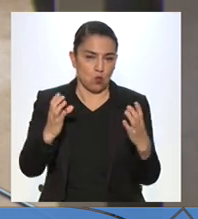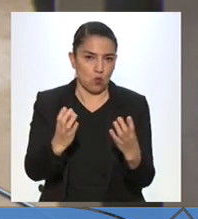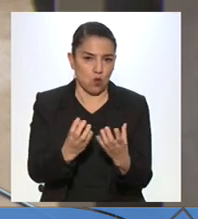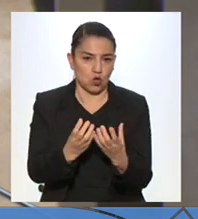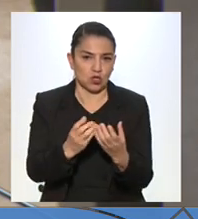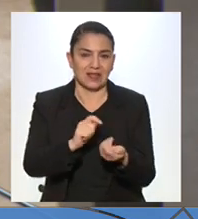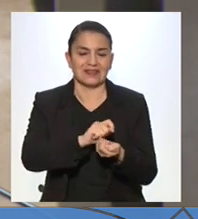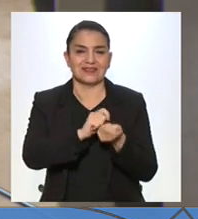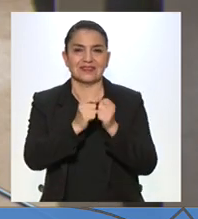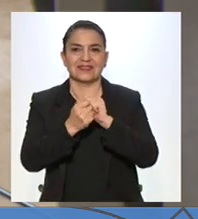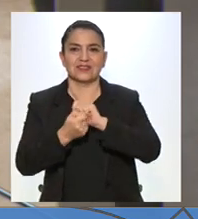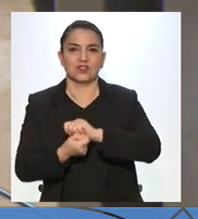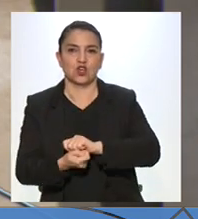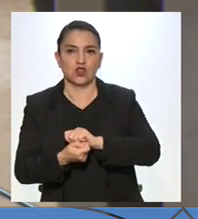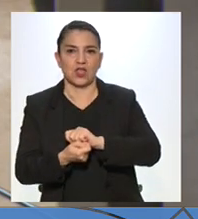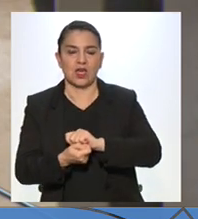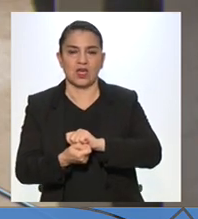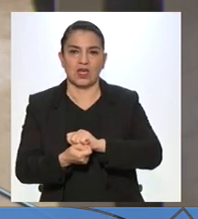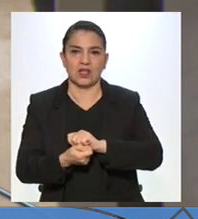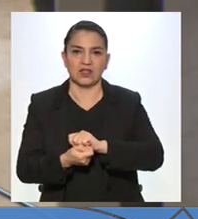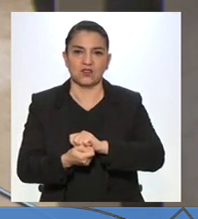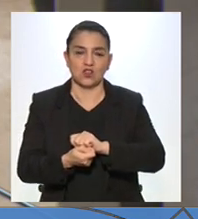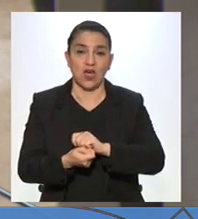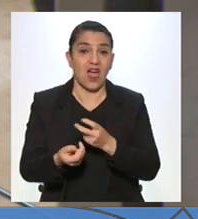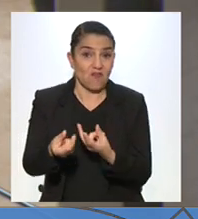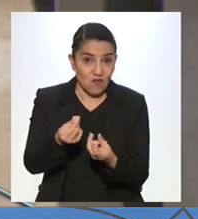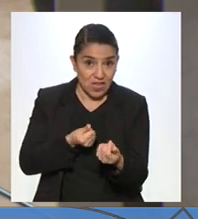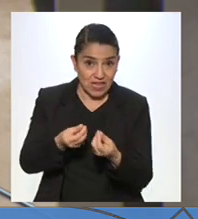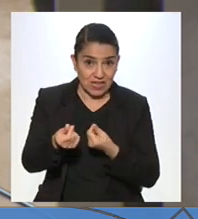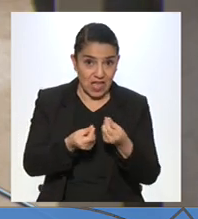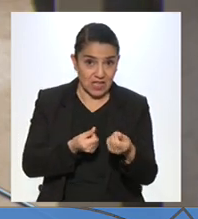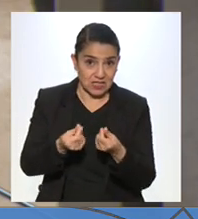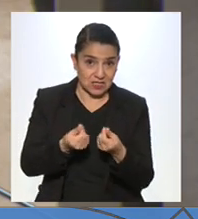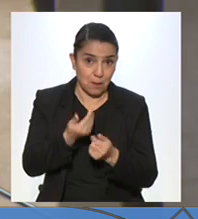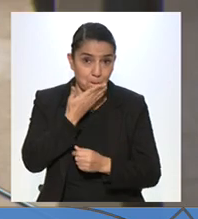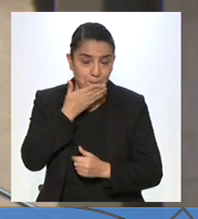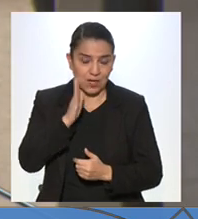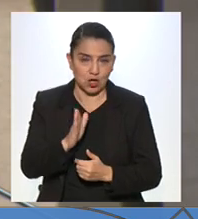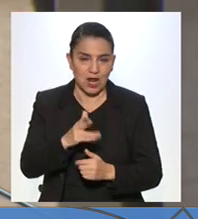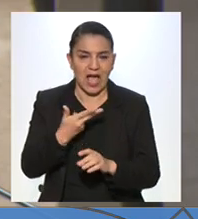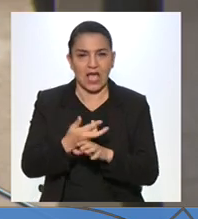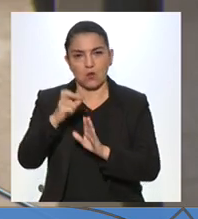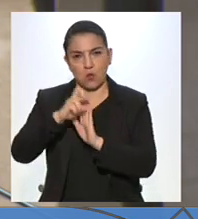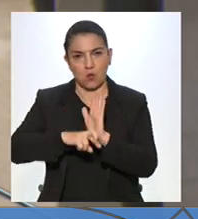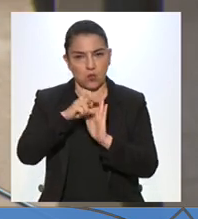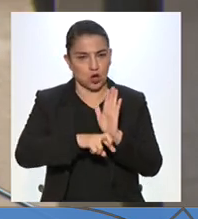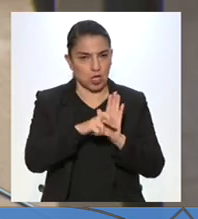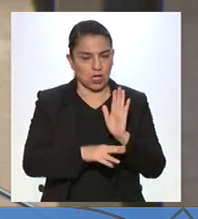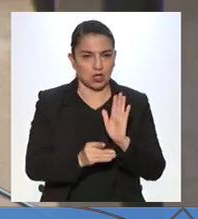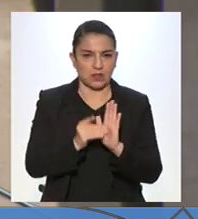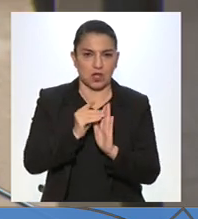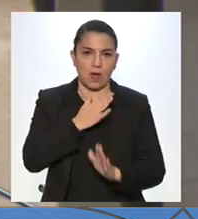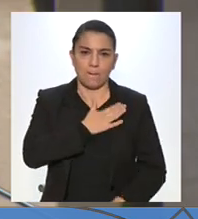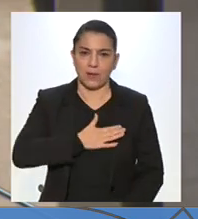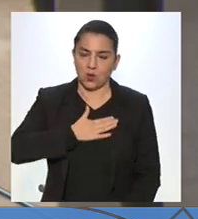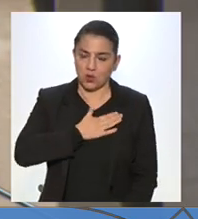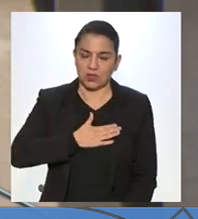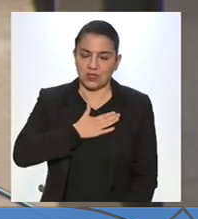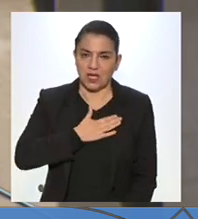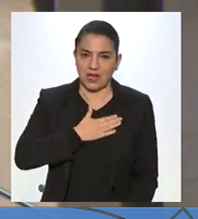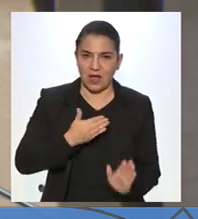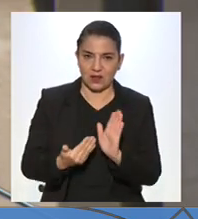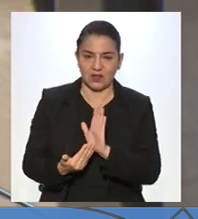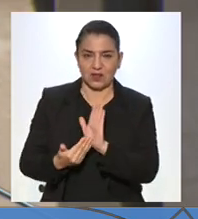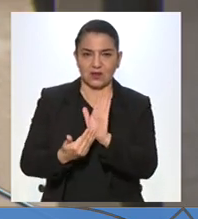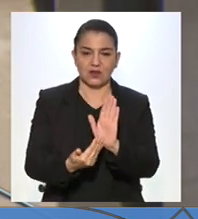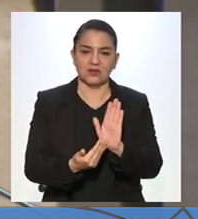traducido al español, por el reverdecimiento de la finanza, y tenemos varios proyectos en desarrollo que nos gustaría mucho poder